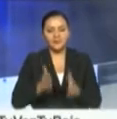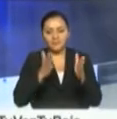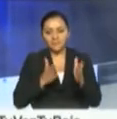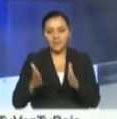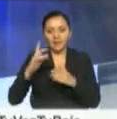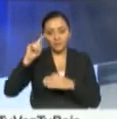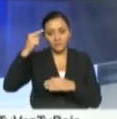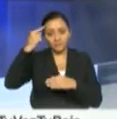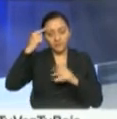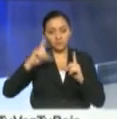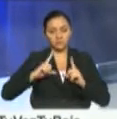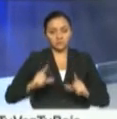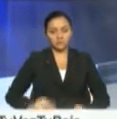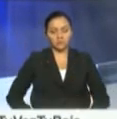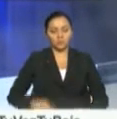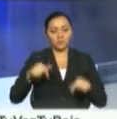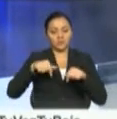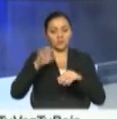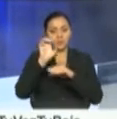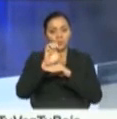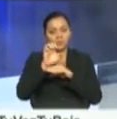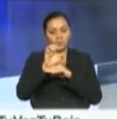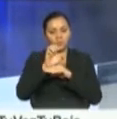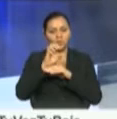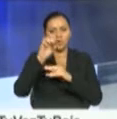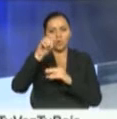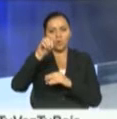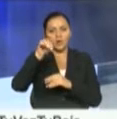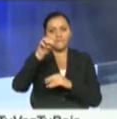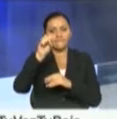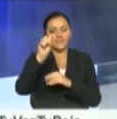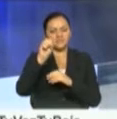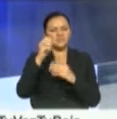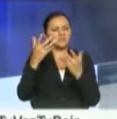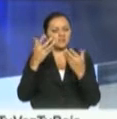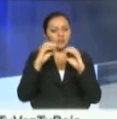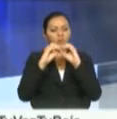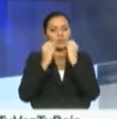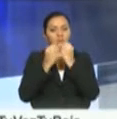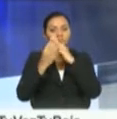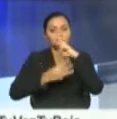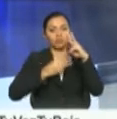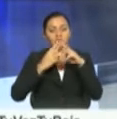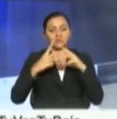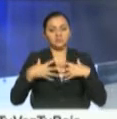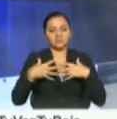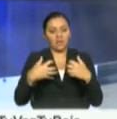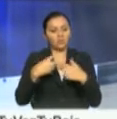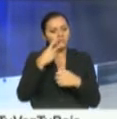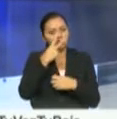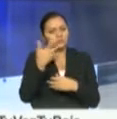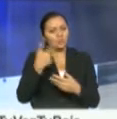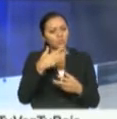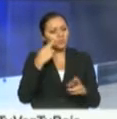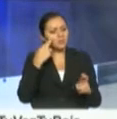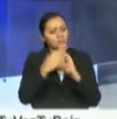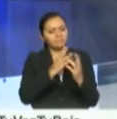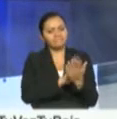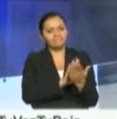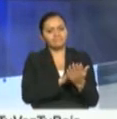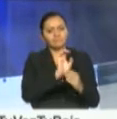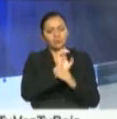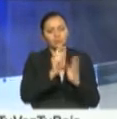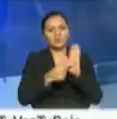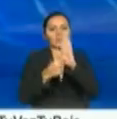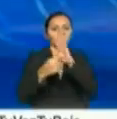públicas sanitarias adoptadas en Ecuador son reconocidas por la Organización Mundial de la Salud. Así, el país se convierte en un referente